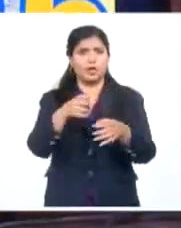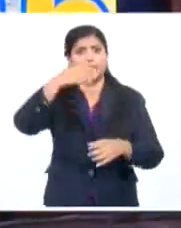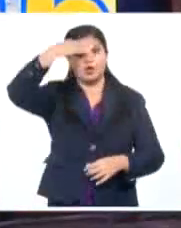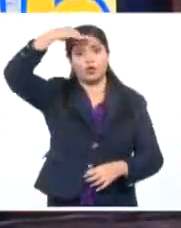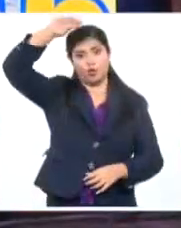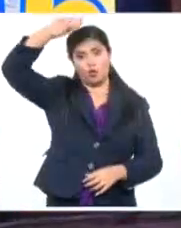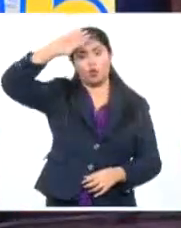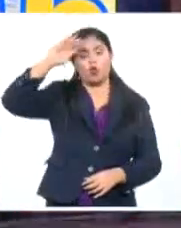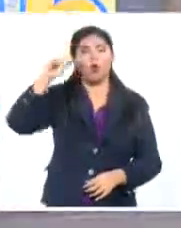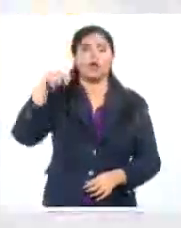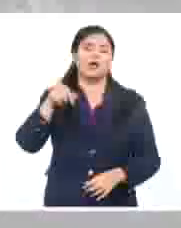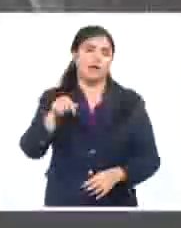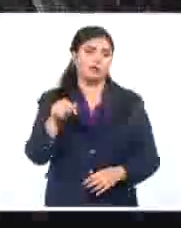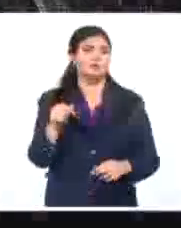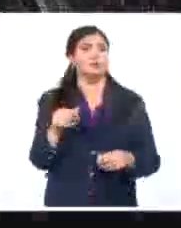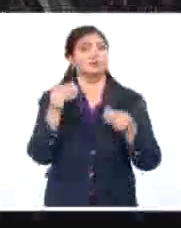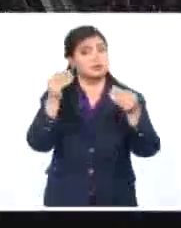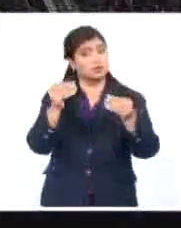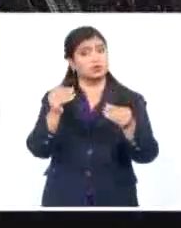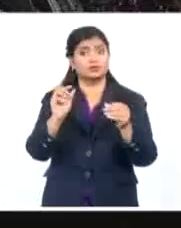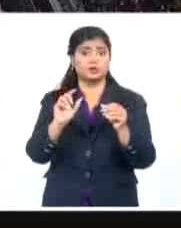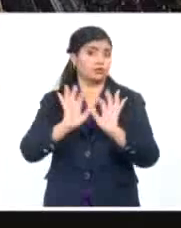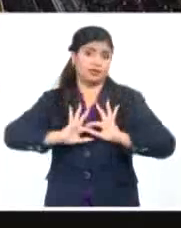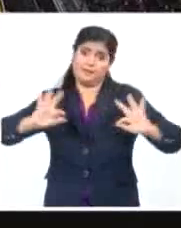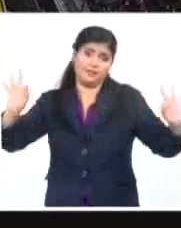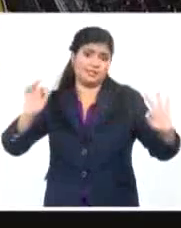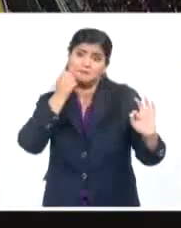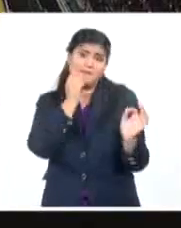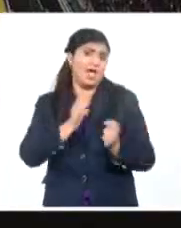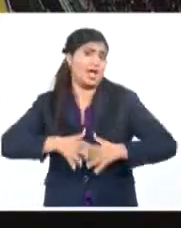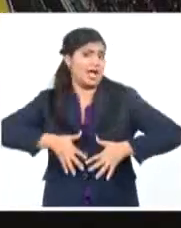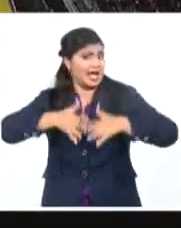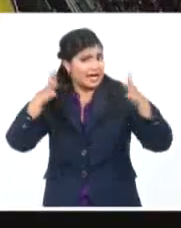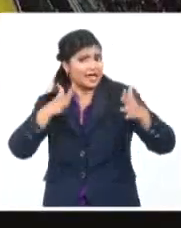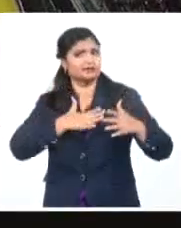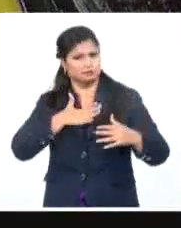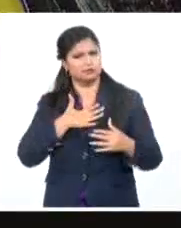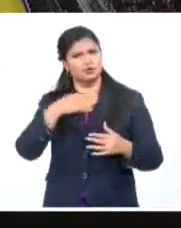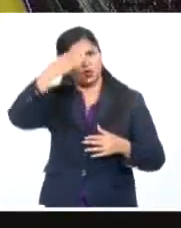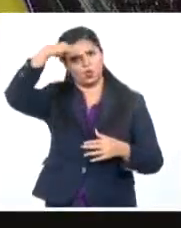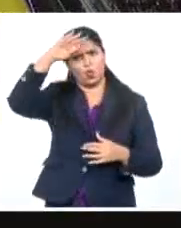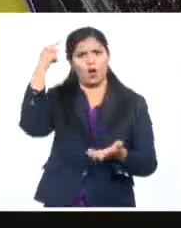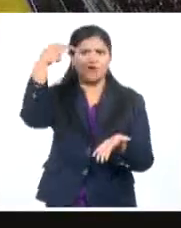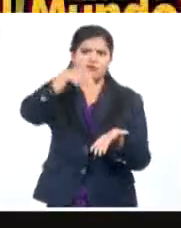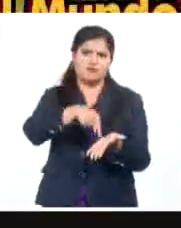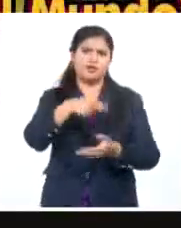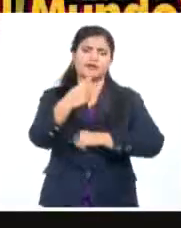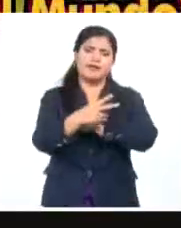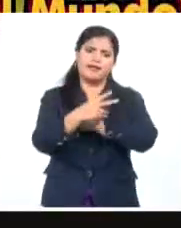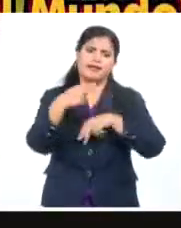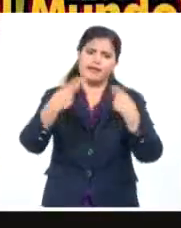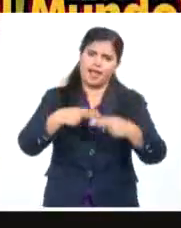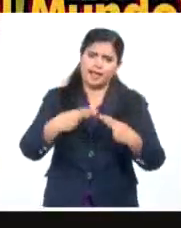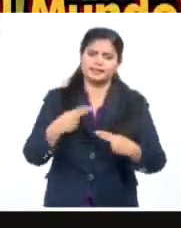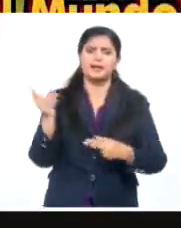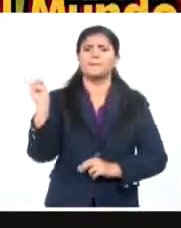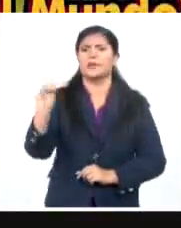al récord guinness de la rueda de casino salsa más grande del mundo realizada en Venezuela con